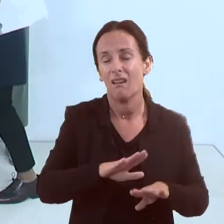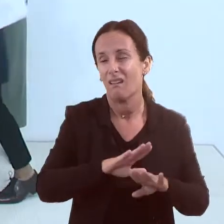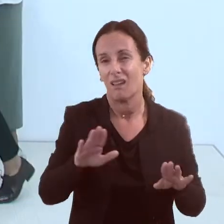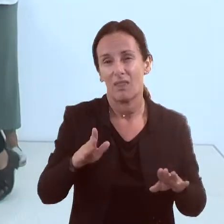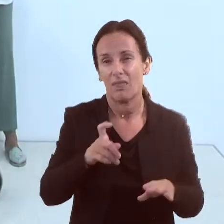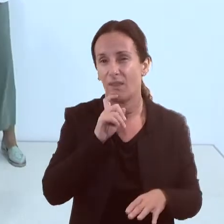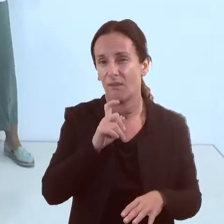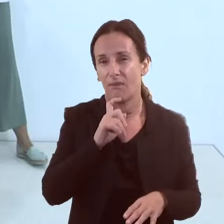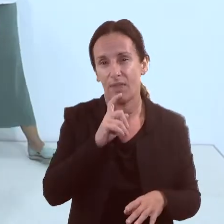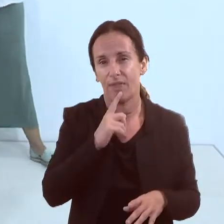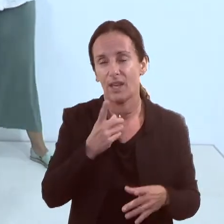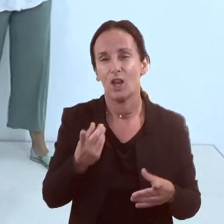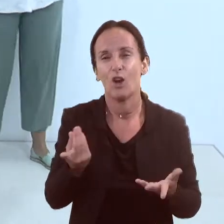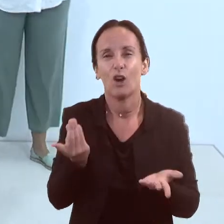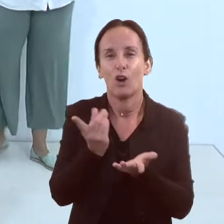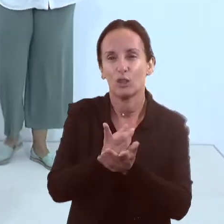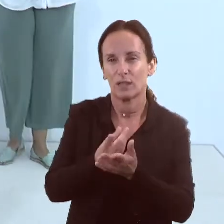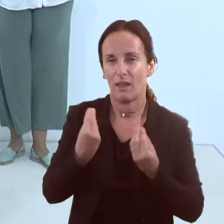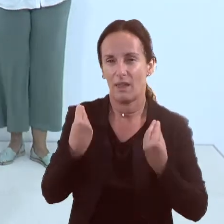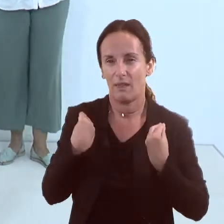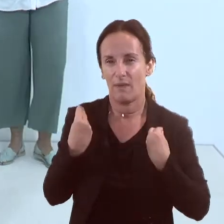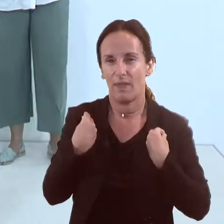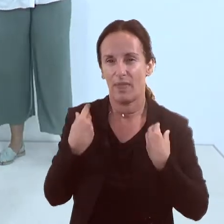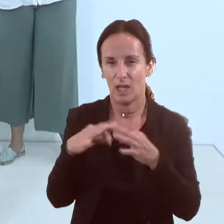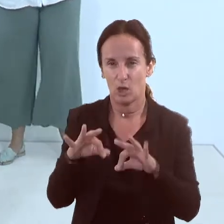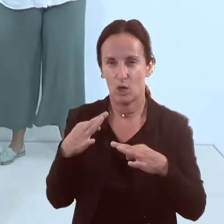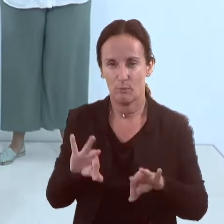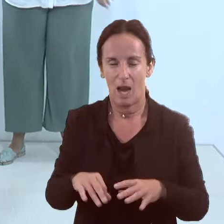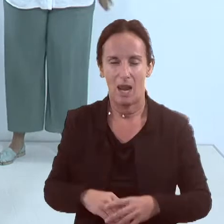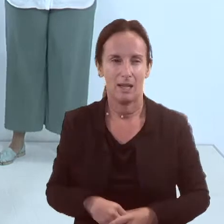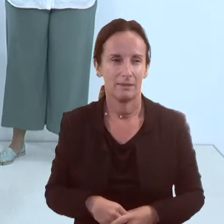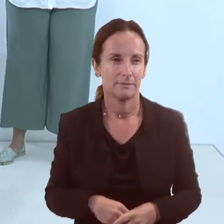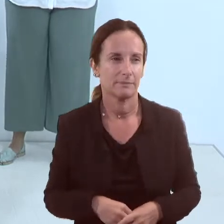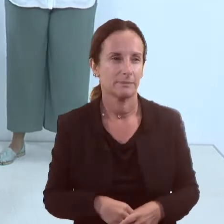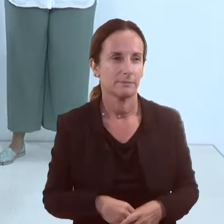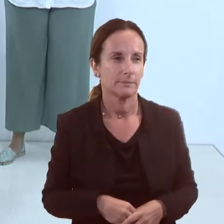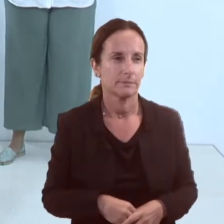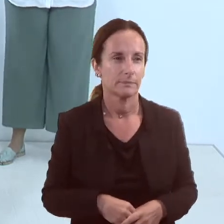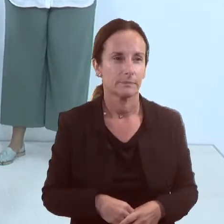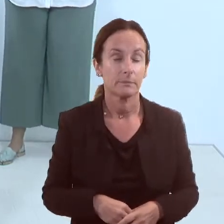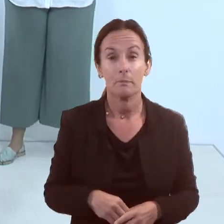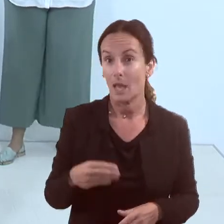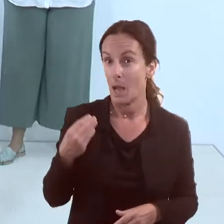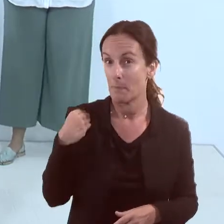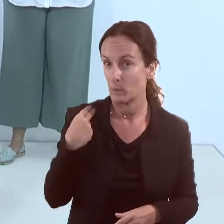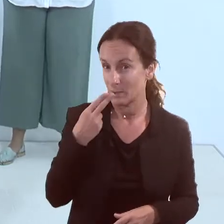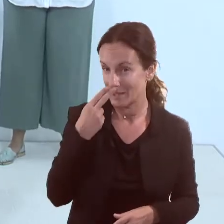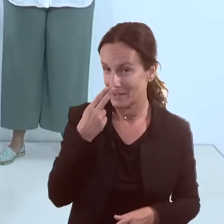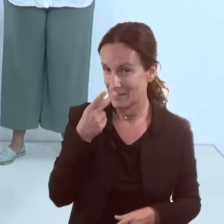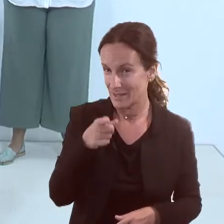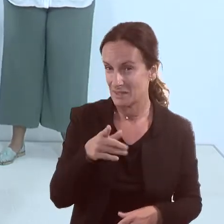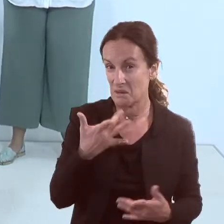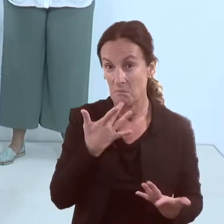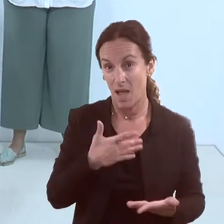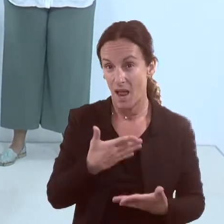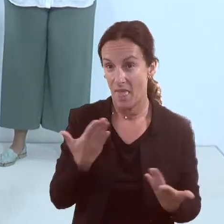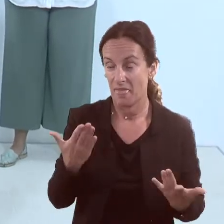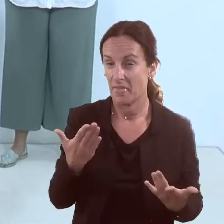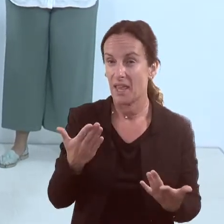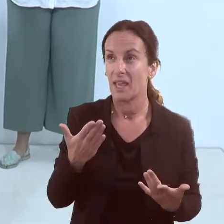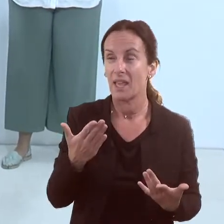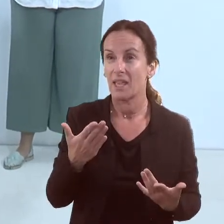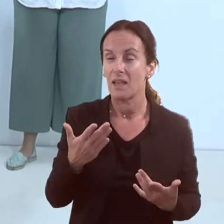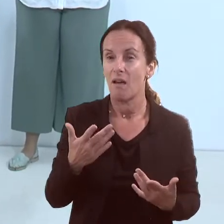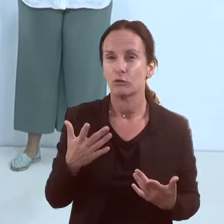Para apuntar, lo interesante de la pregunta también es que parece obvio que todas van a querer acceder a